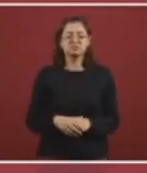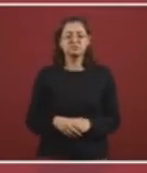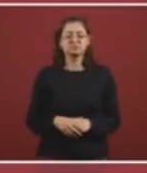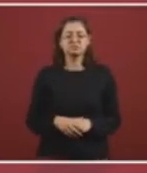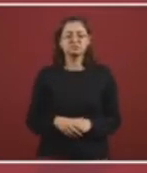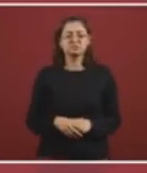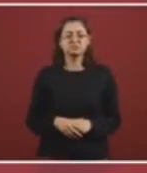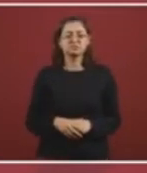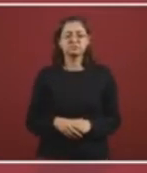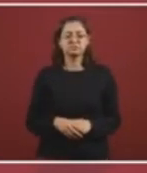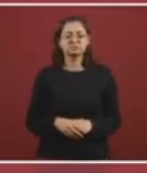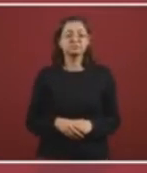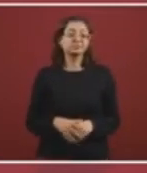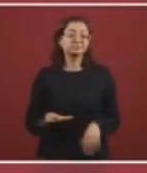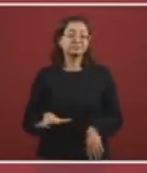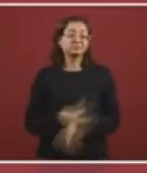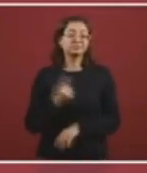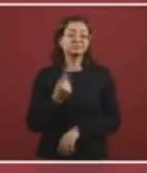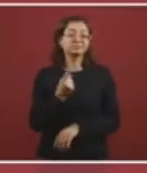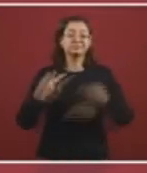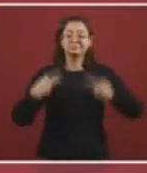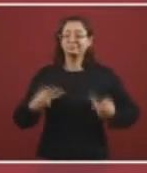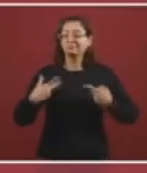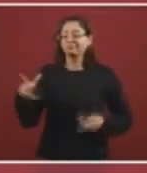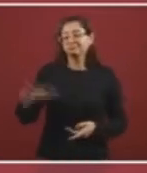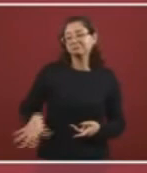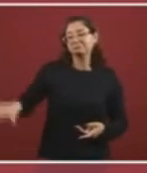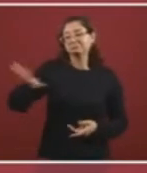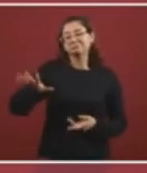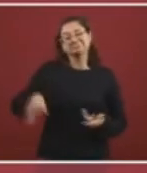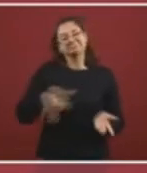porque la gente nos está apoyando.